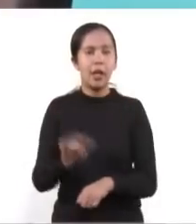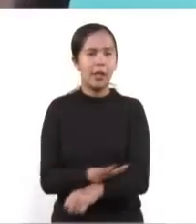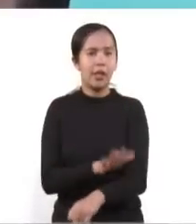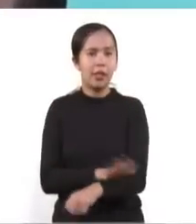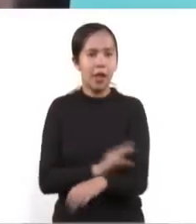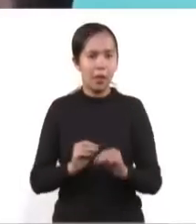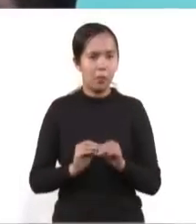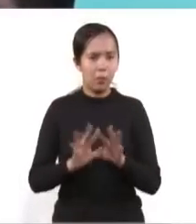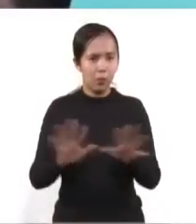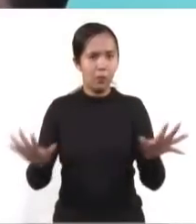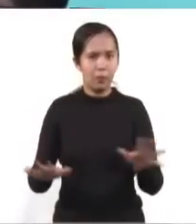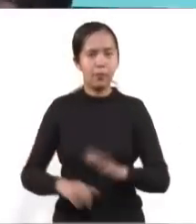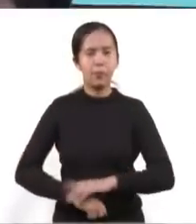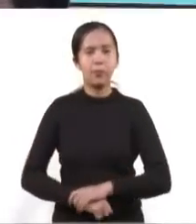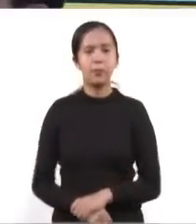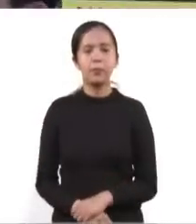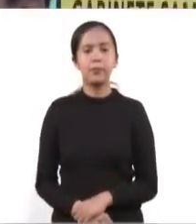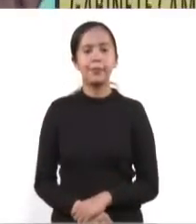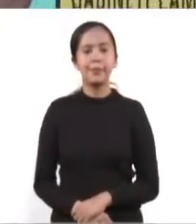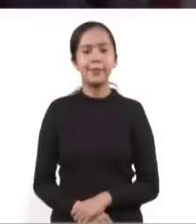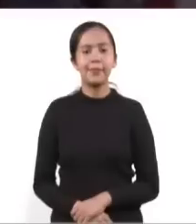Distribución.